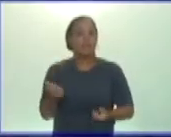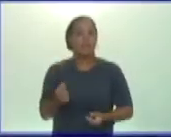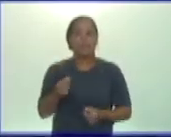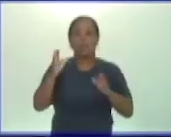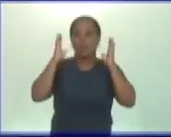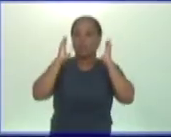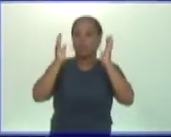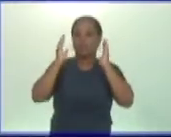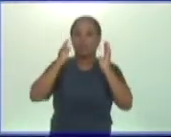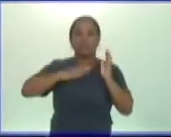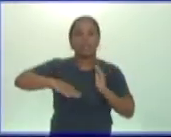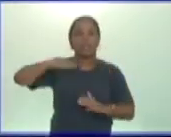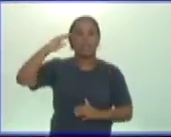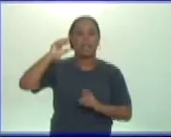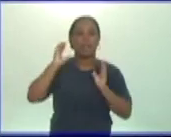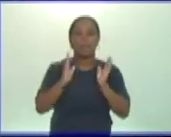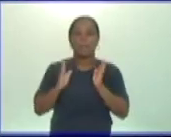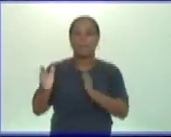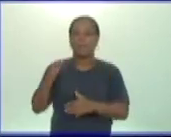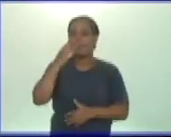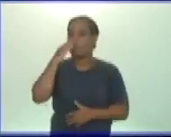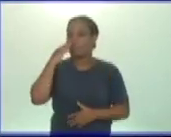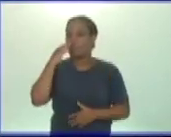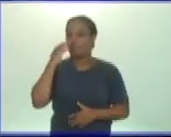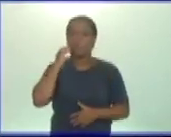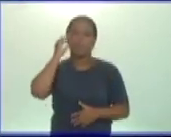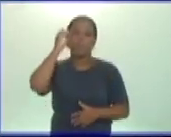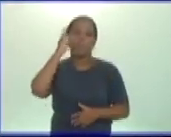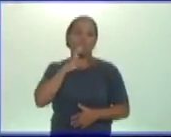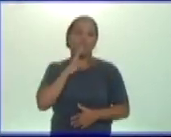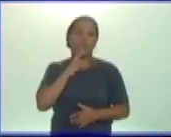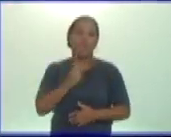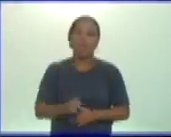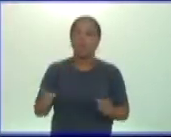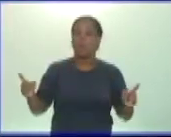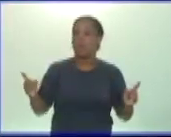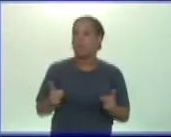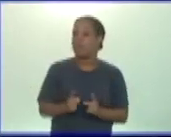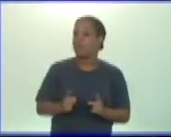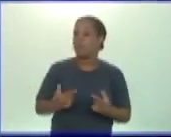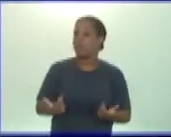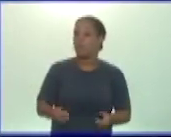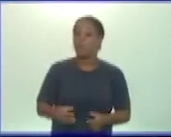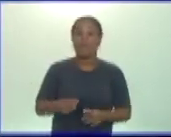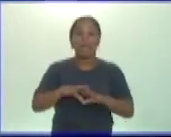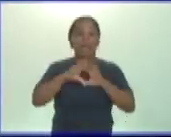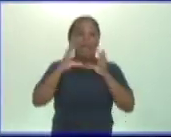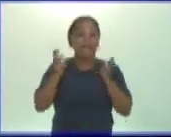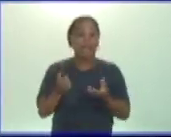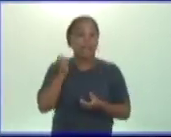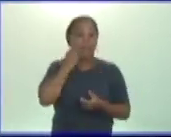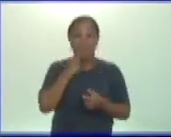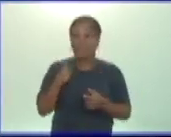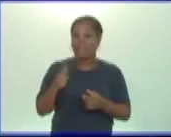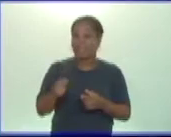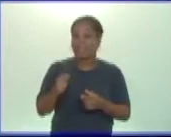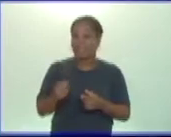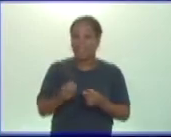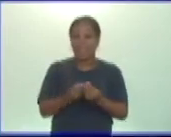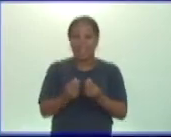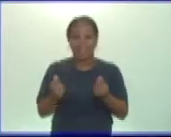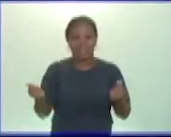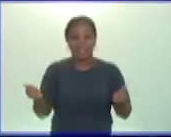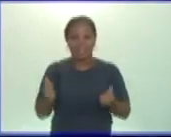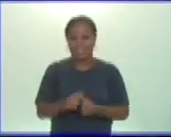del oxígeno y del vapor de agua. En resumen, en las capas más cercanas a la Tierra, la troposfera y